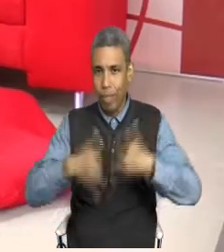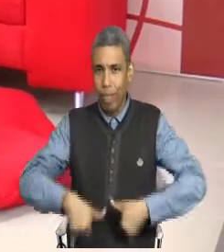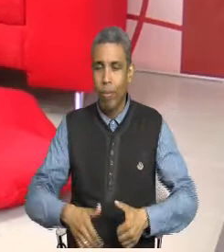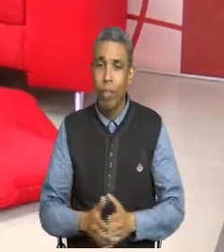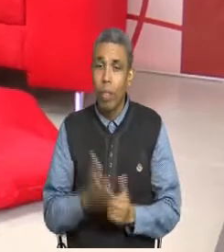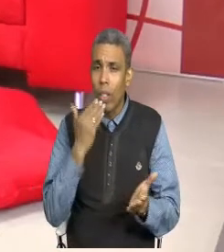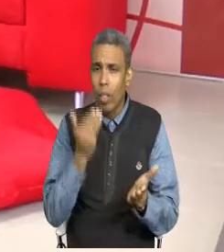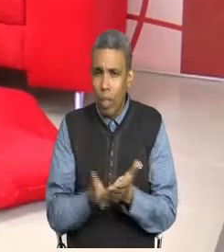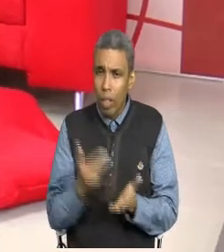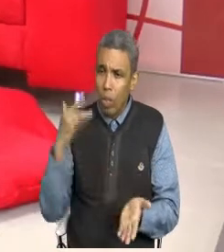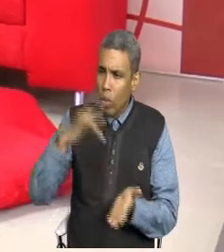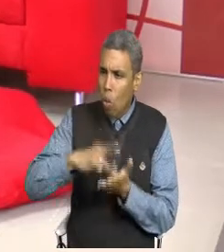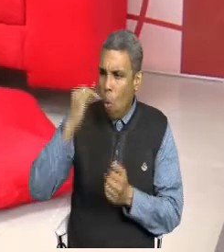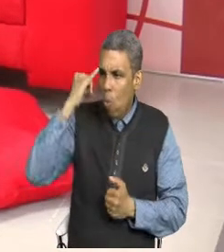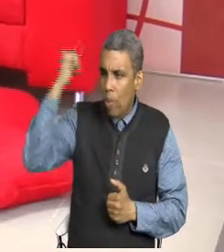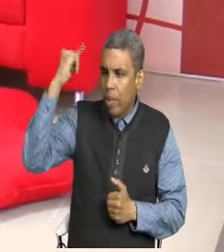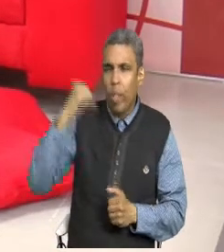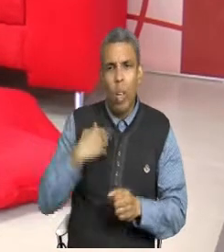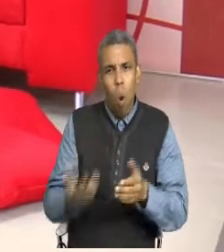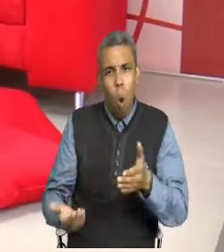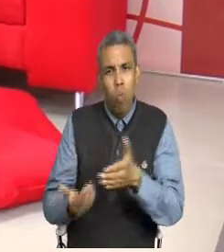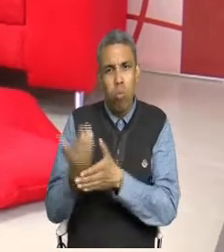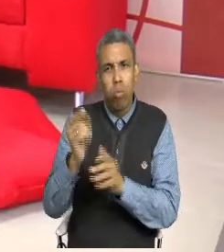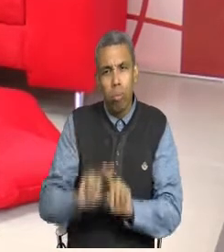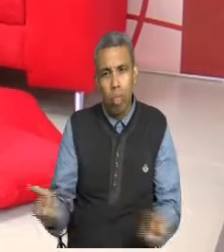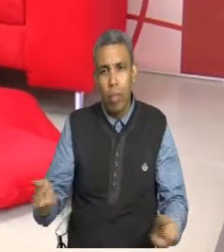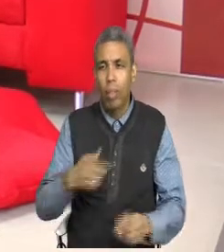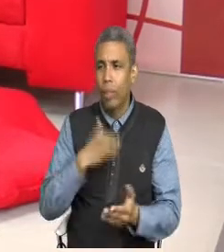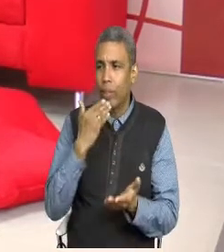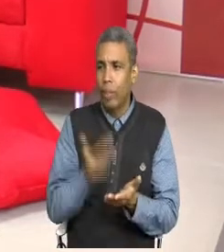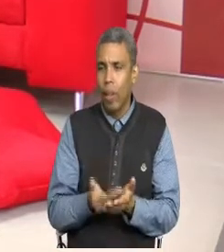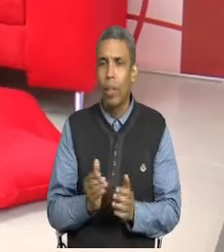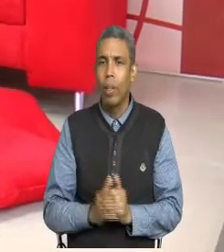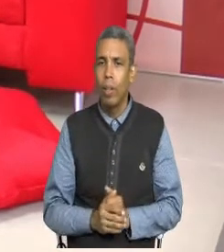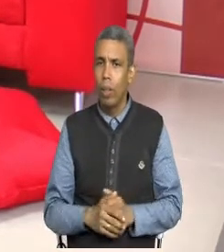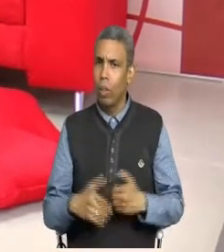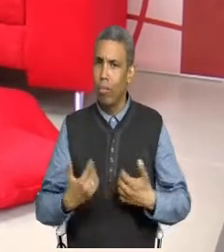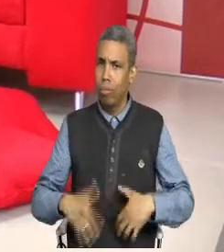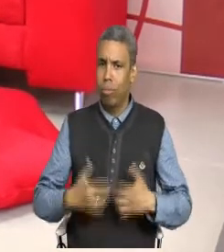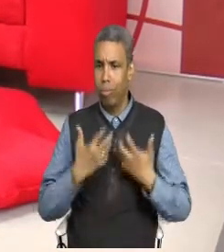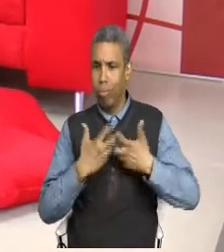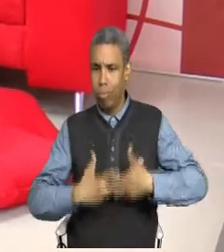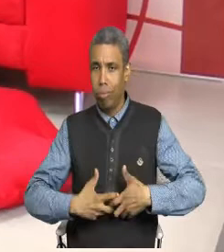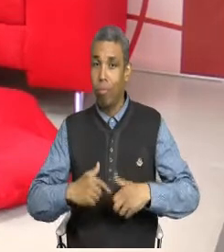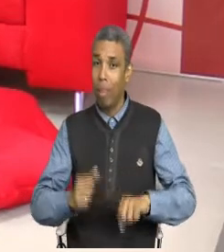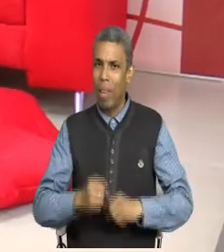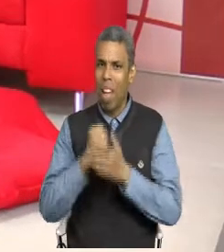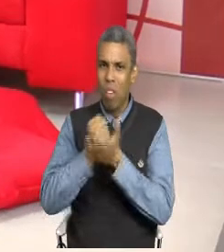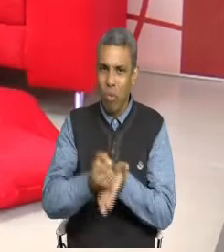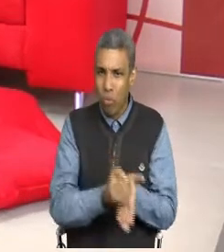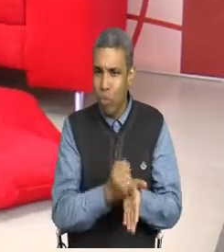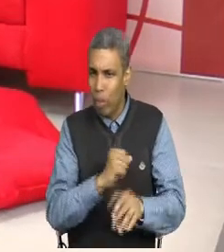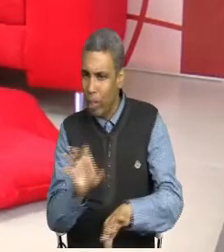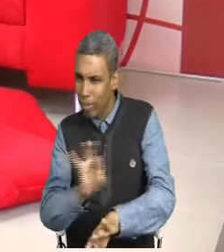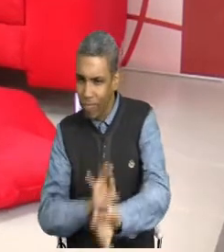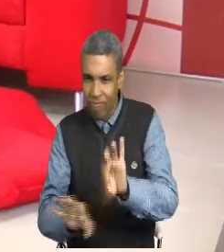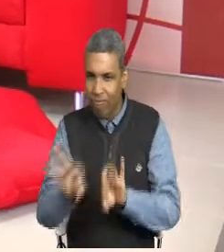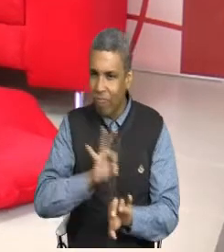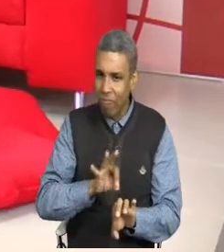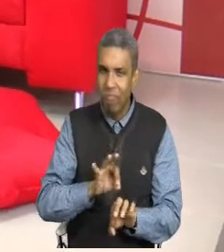por innovar en nuestra ciudad, por crear empresa, por generar empleo, porque eso es lo que necesita Barranca Bermeja.